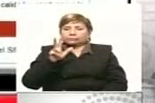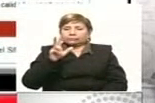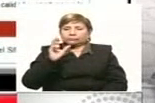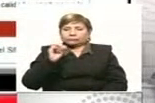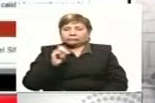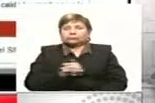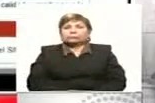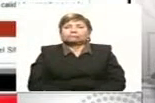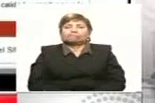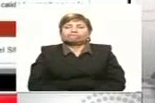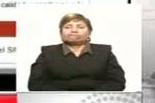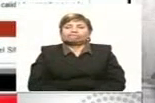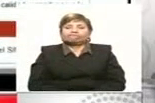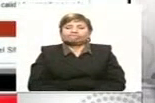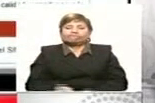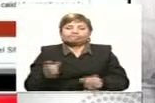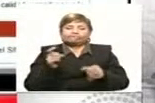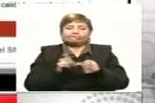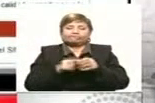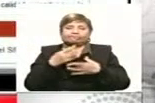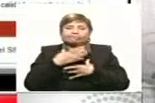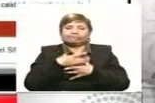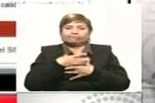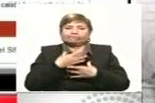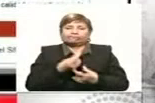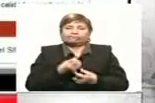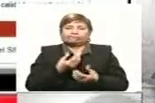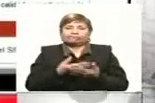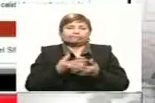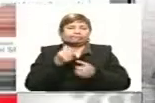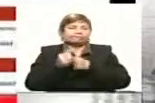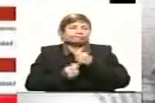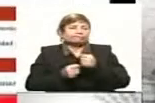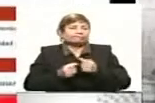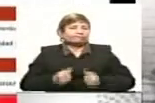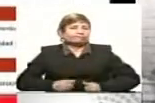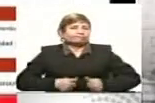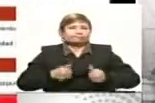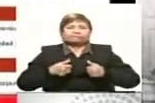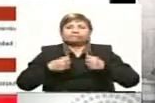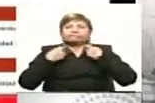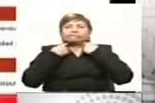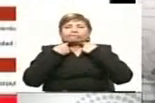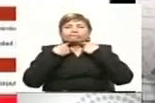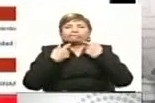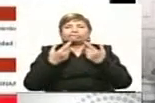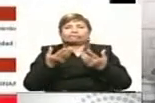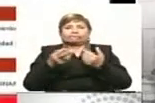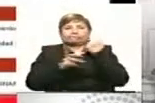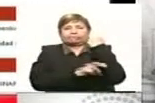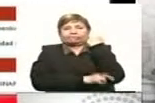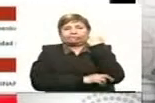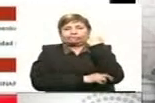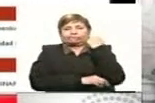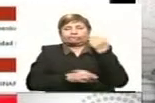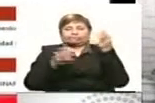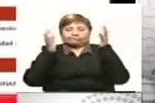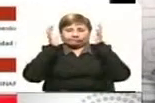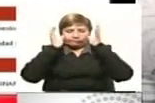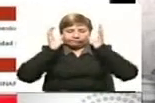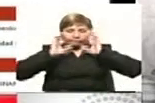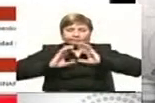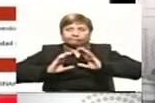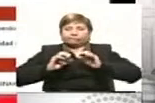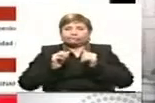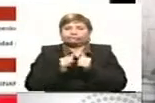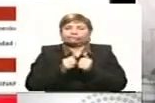incluye, como un asunto de interés, años de vida perdidos por causas evitables en la población del país, como consecuencia de las condiciones